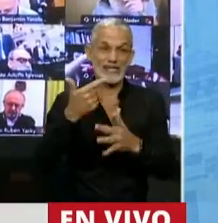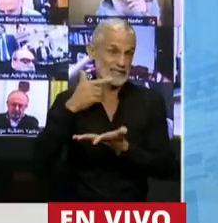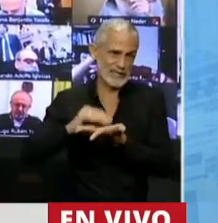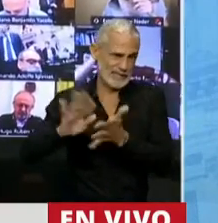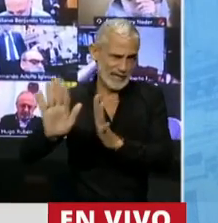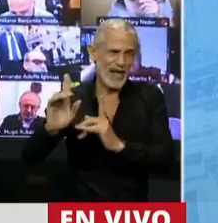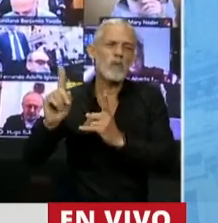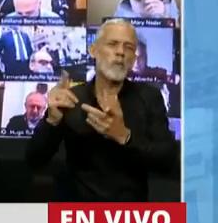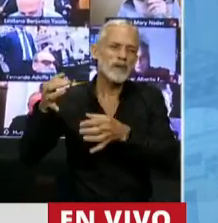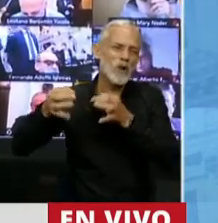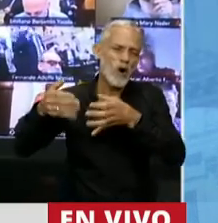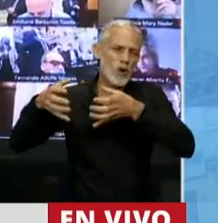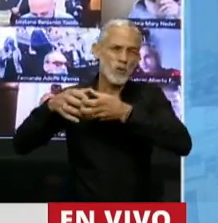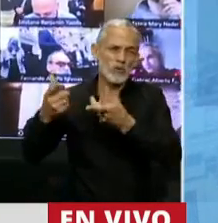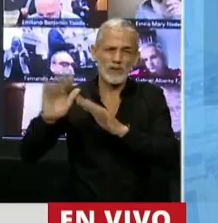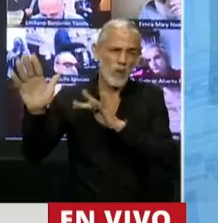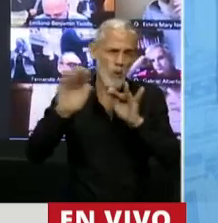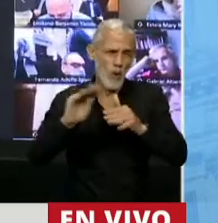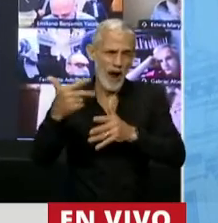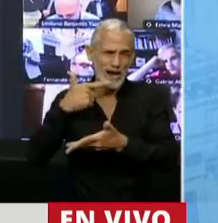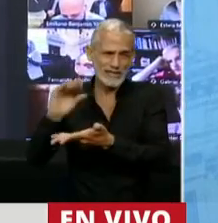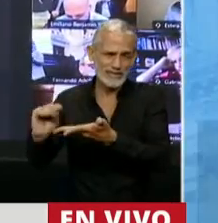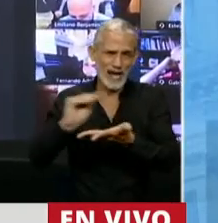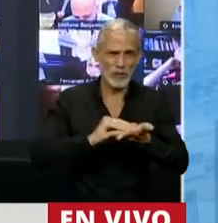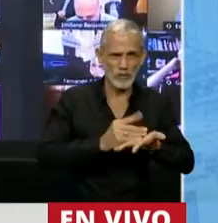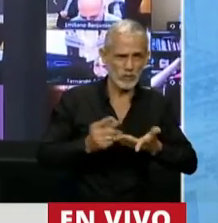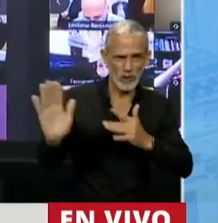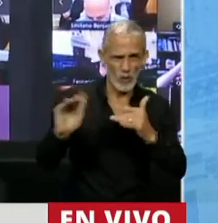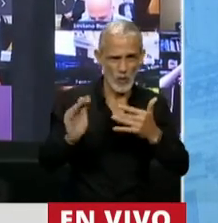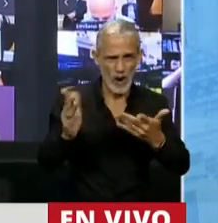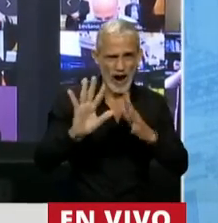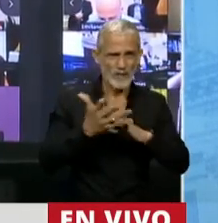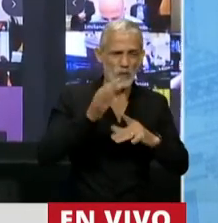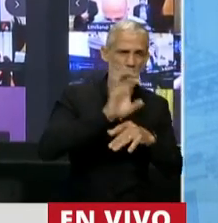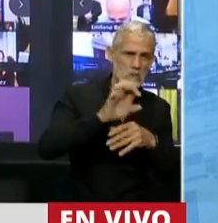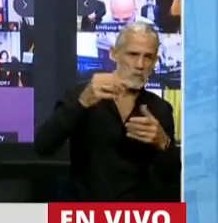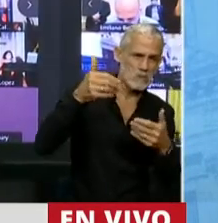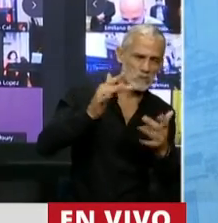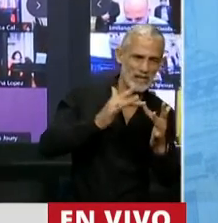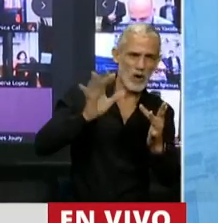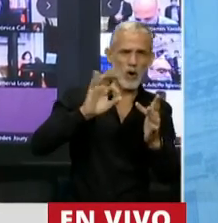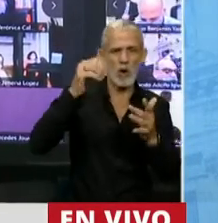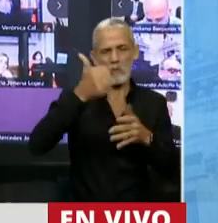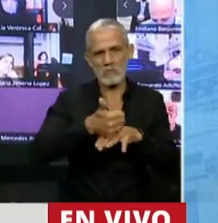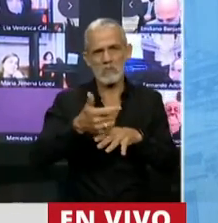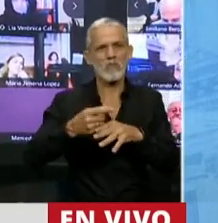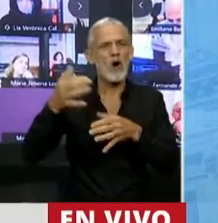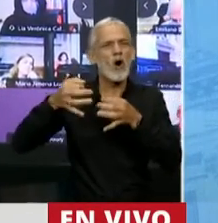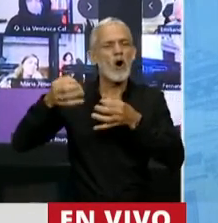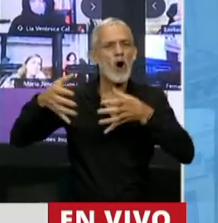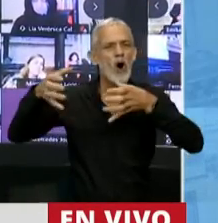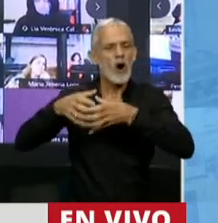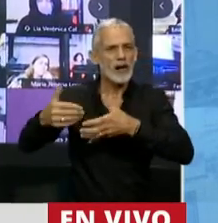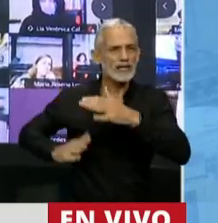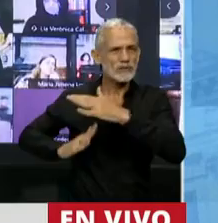pero los principios estos se aplican a diputados, que es un asunto, dijo la Corte, que